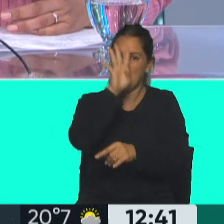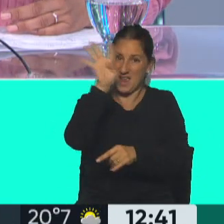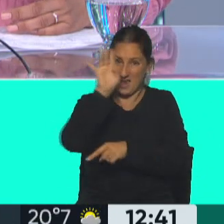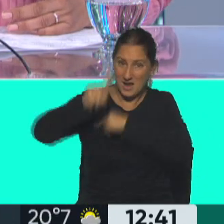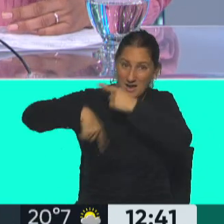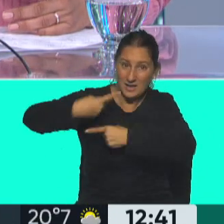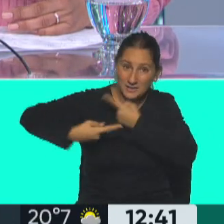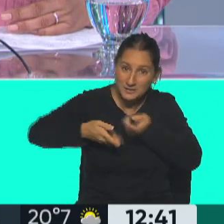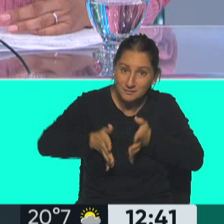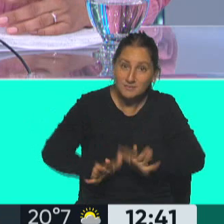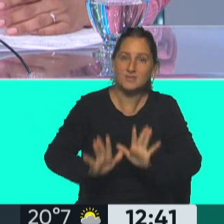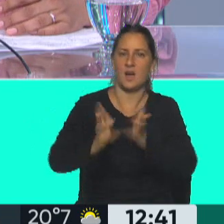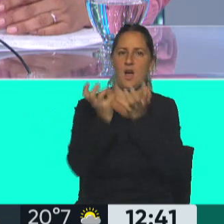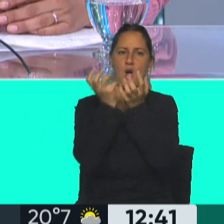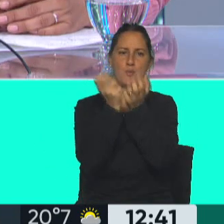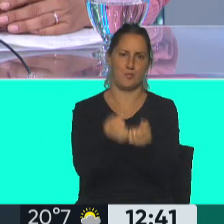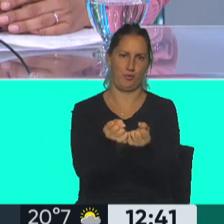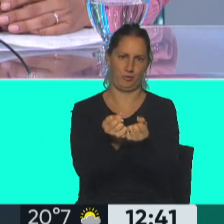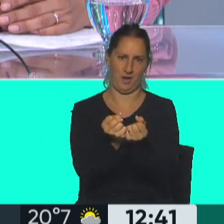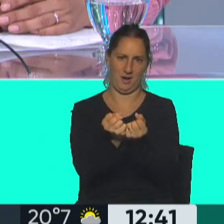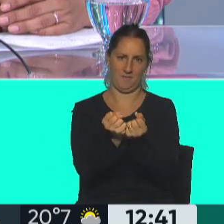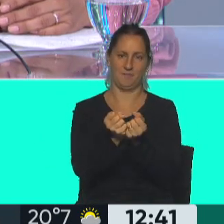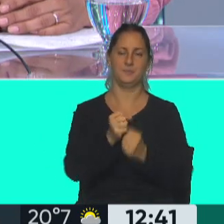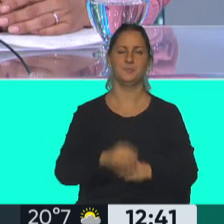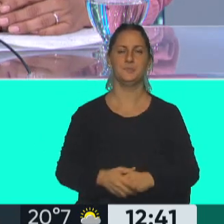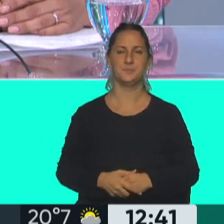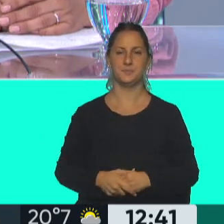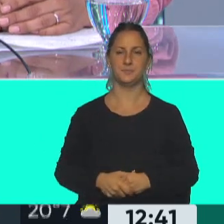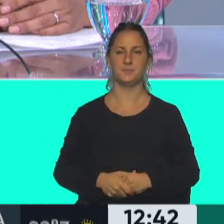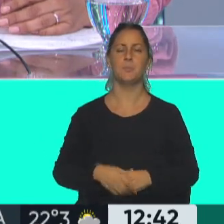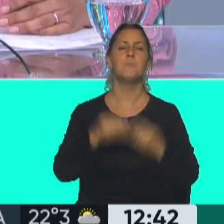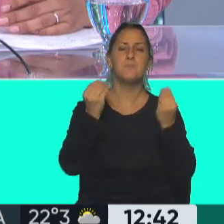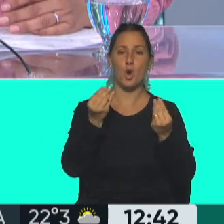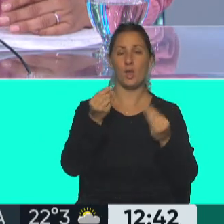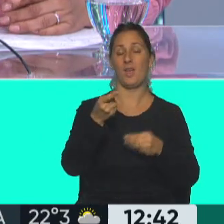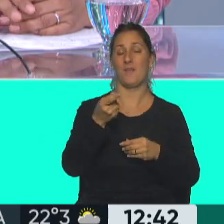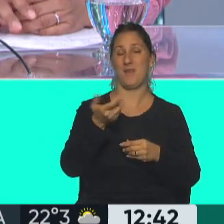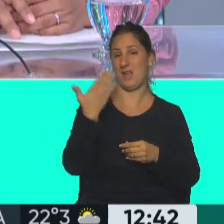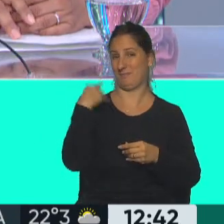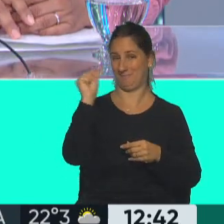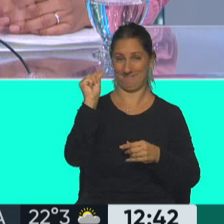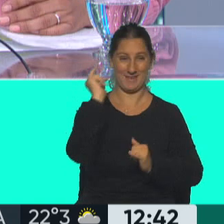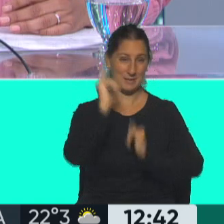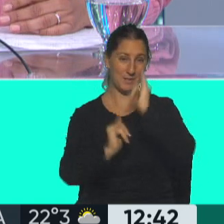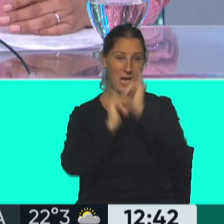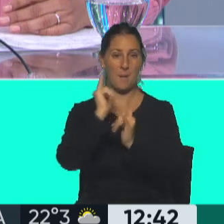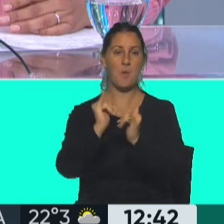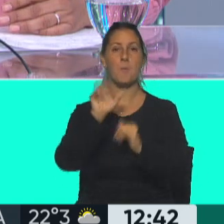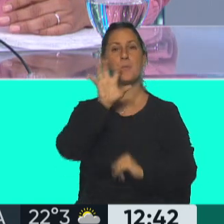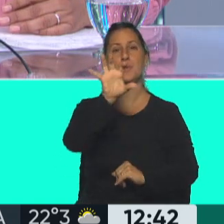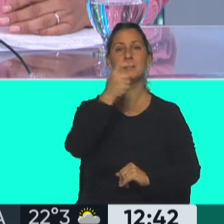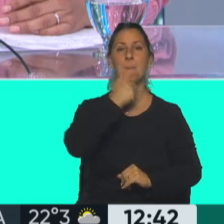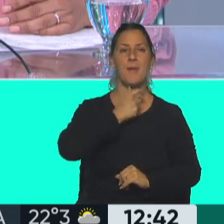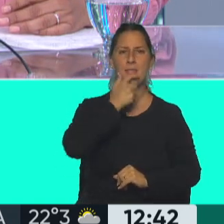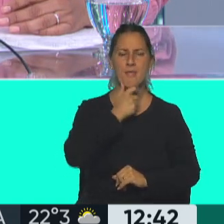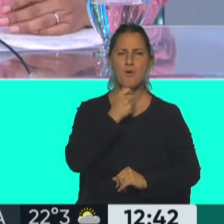a nuestra la constitución de nuestro de nuestro país y lo digo relacionando con lo que hablamos hace muy poquito como en Mendoza se